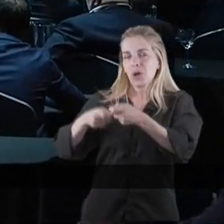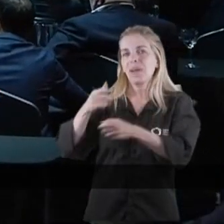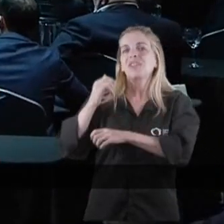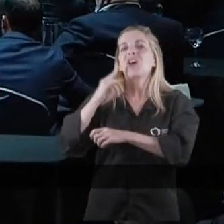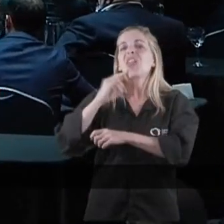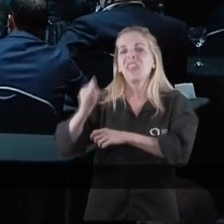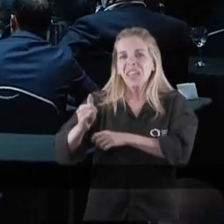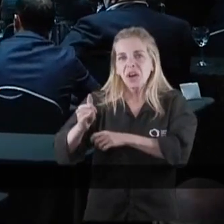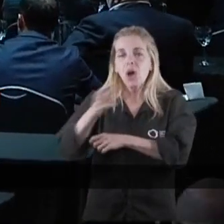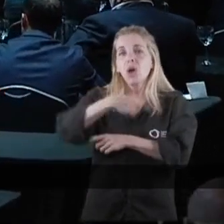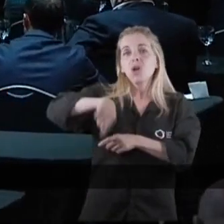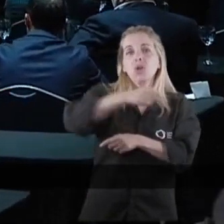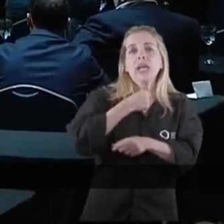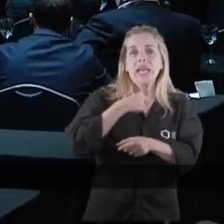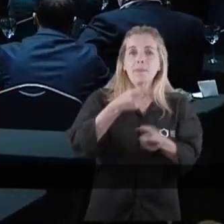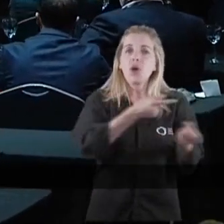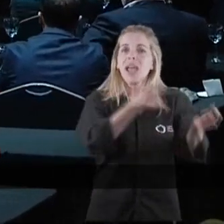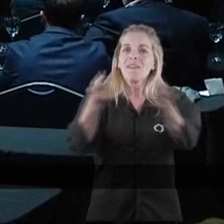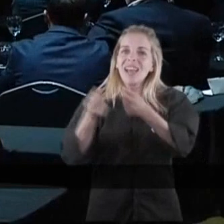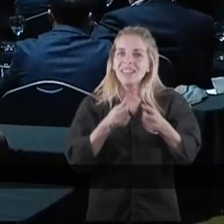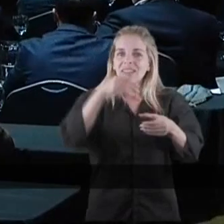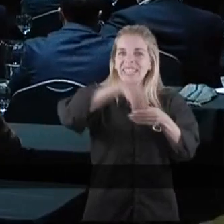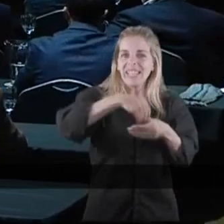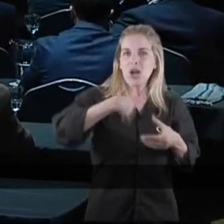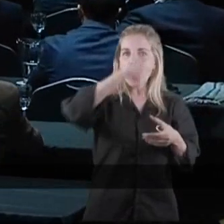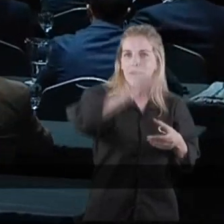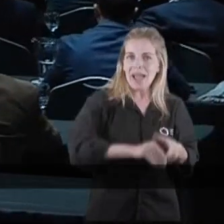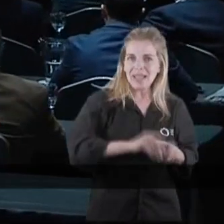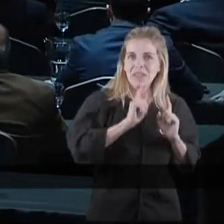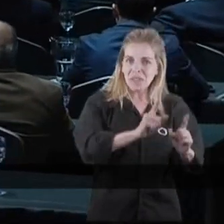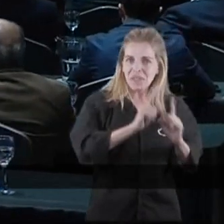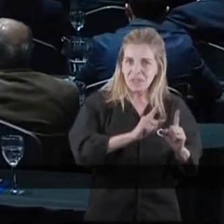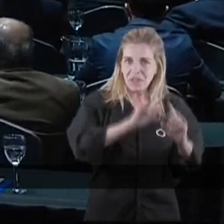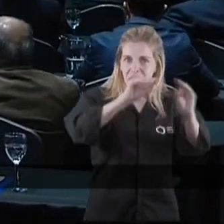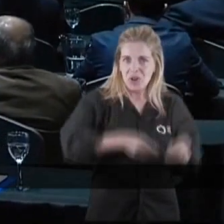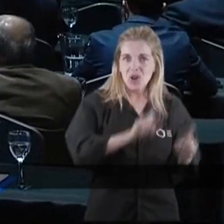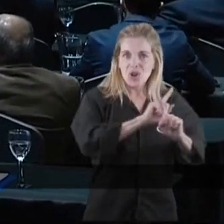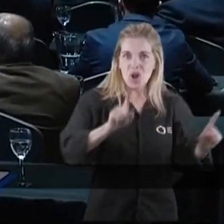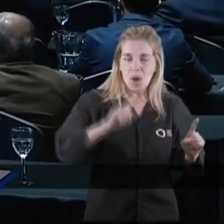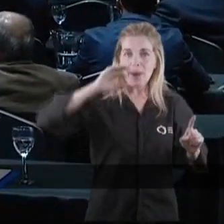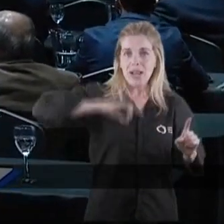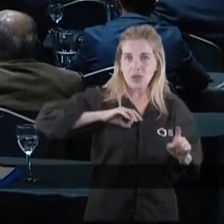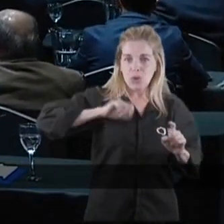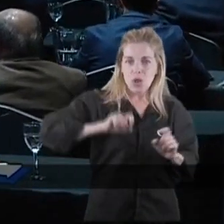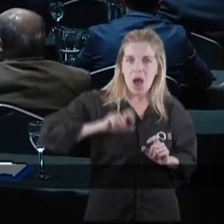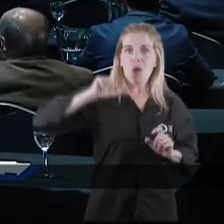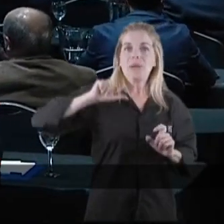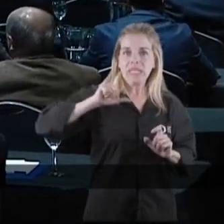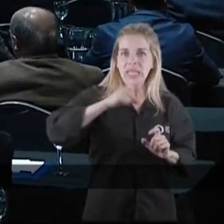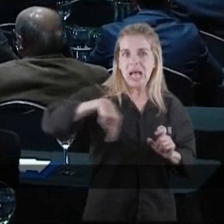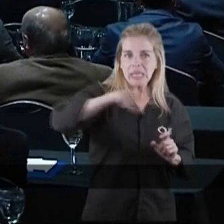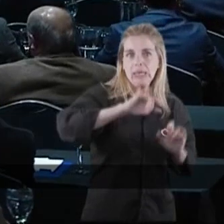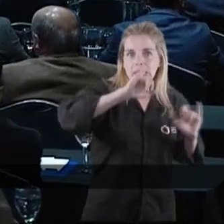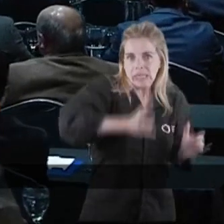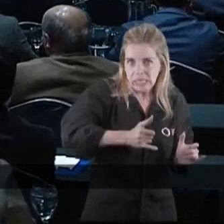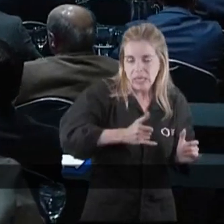en que el consumo interno no caiga, y estamos interesados en que el salario real se recupere para que el consumo se sostenga, bueno, también